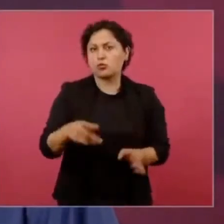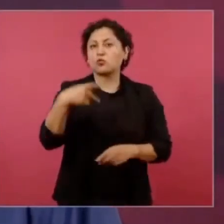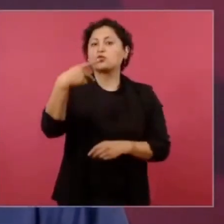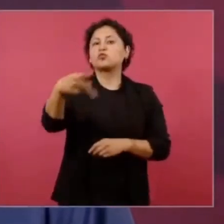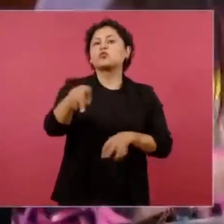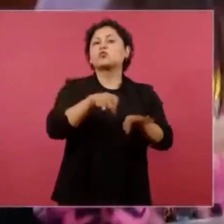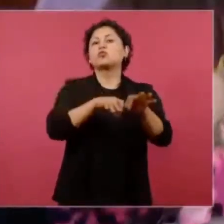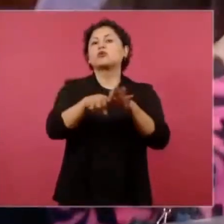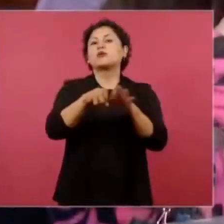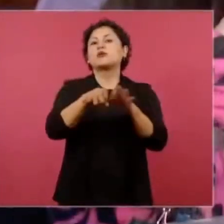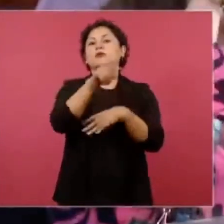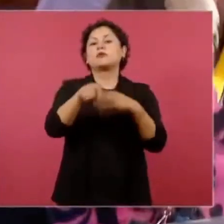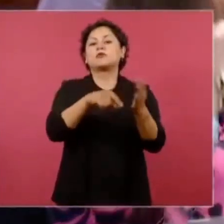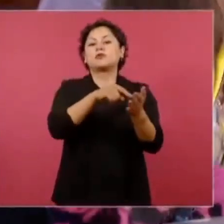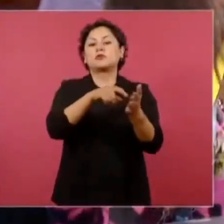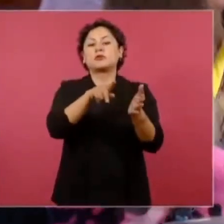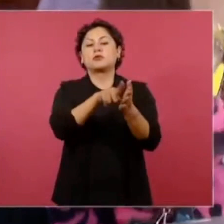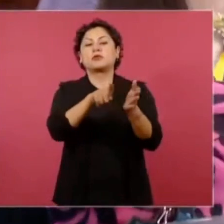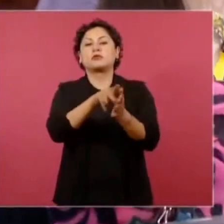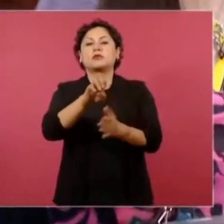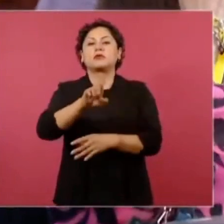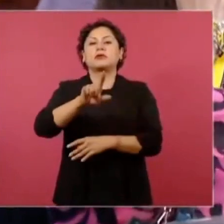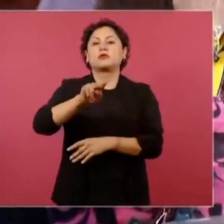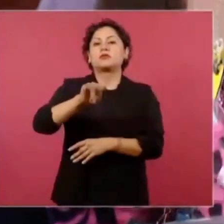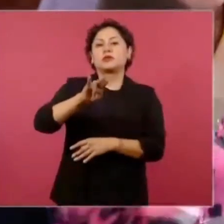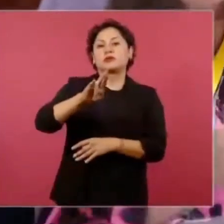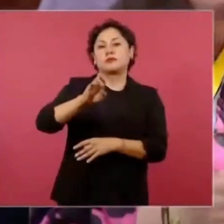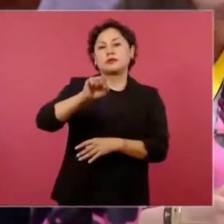el Universal y la mayoría de los periódicos y